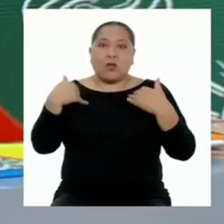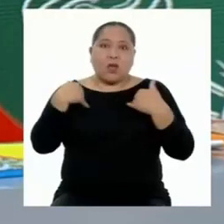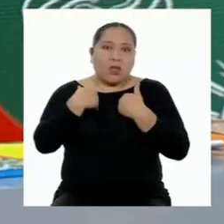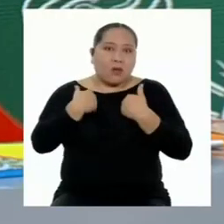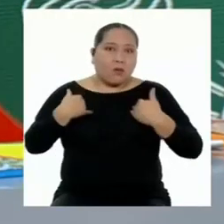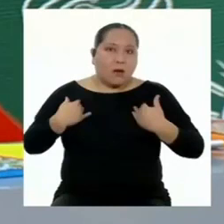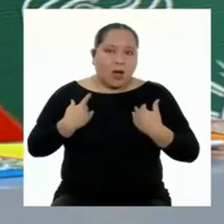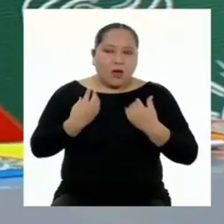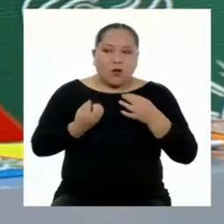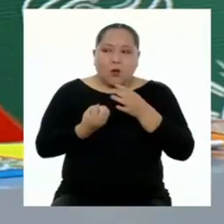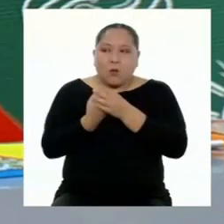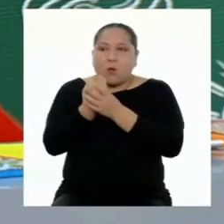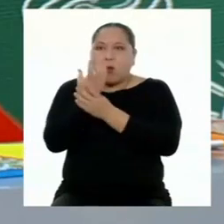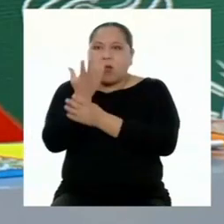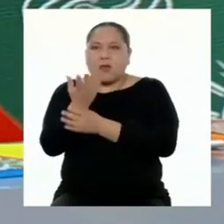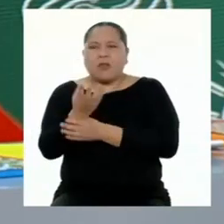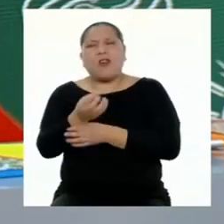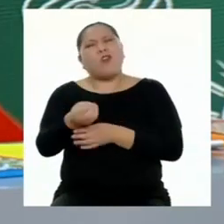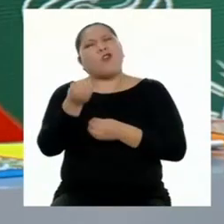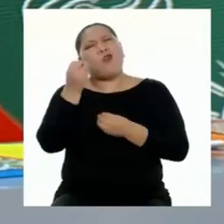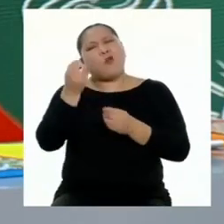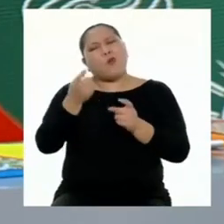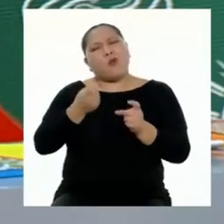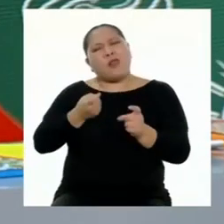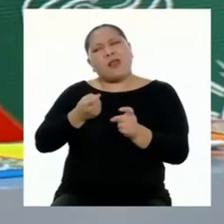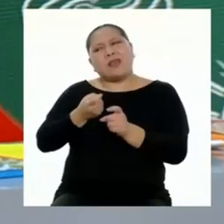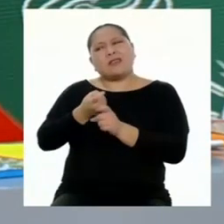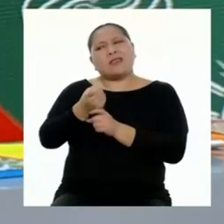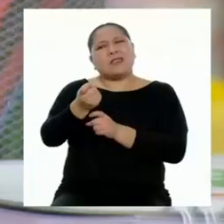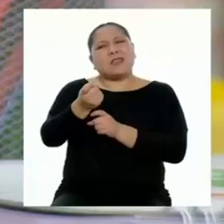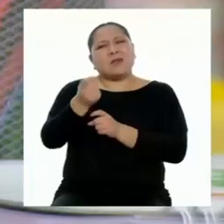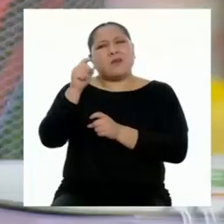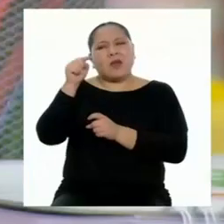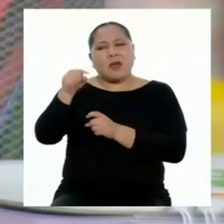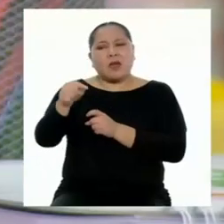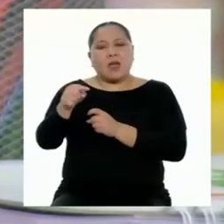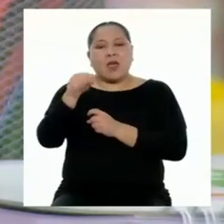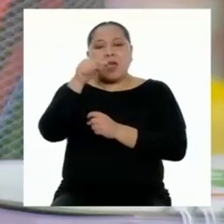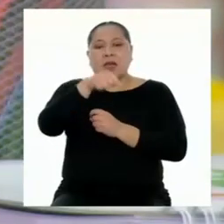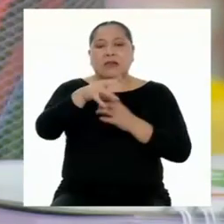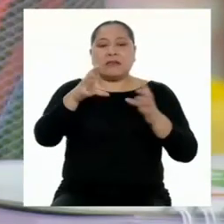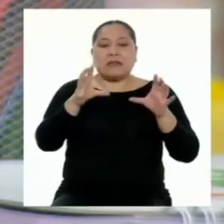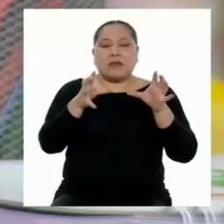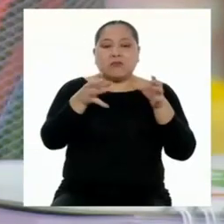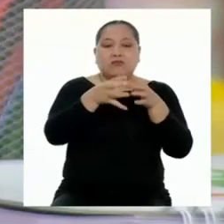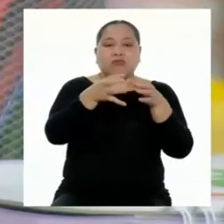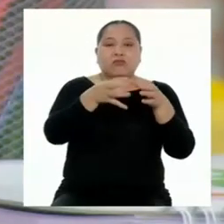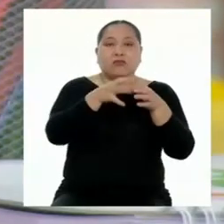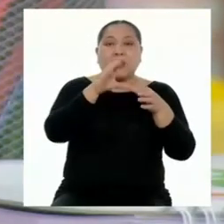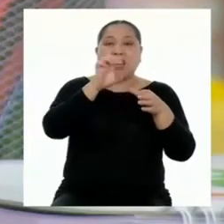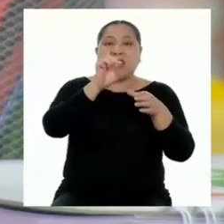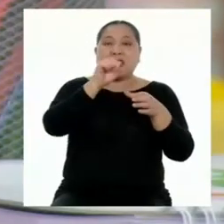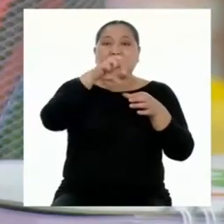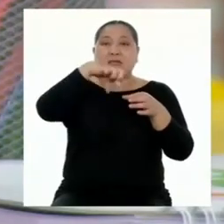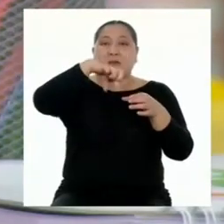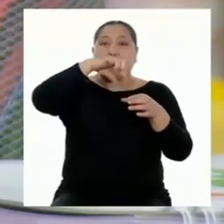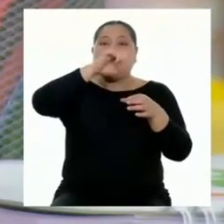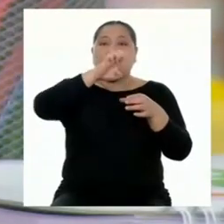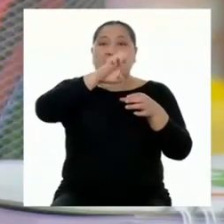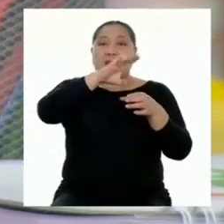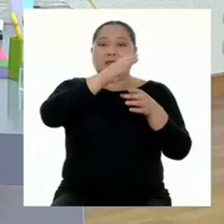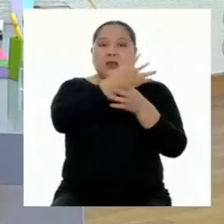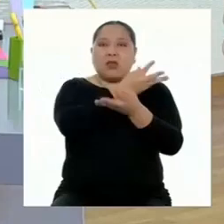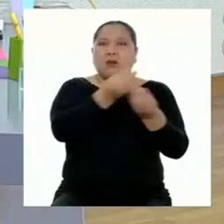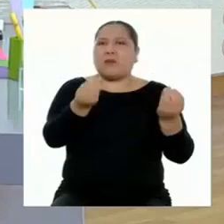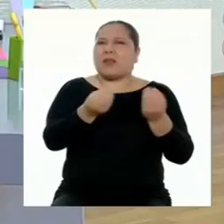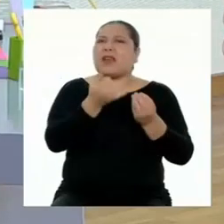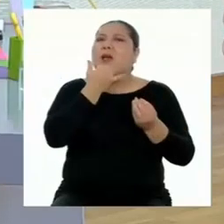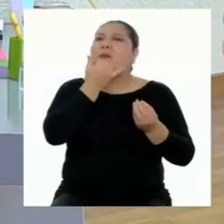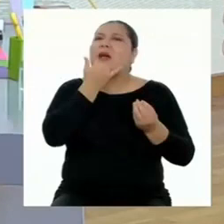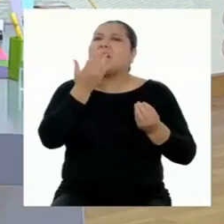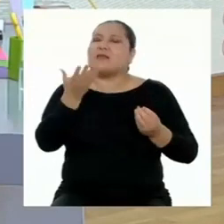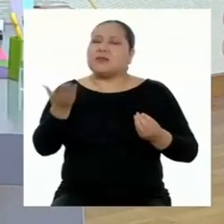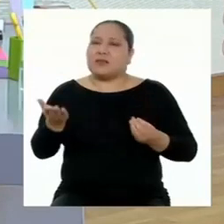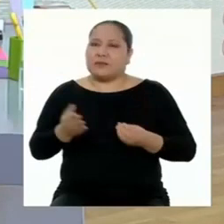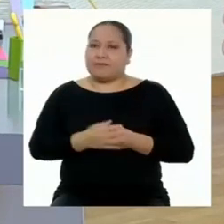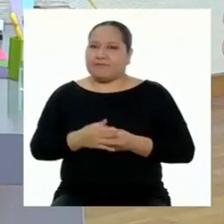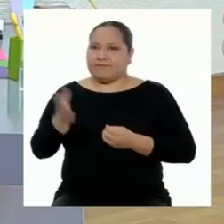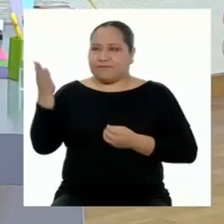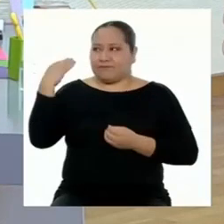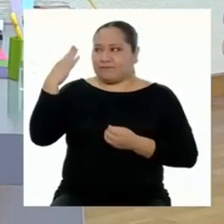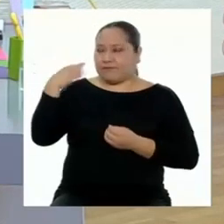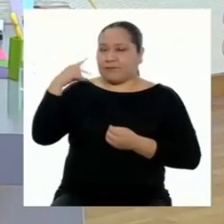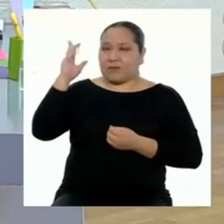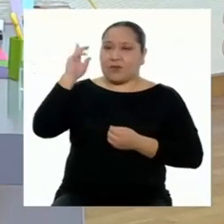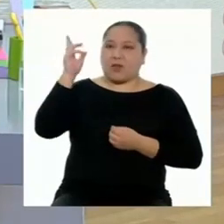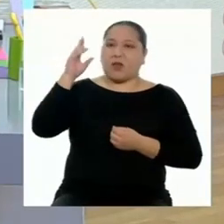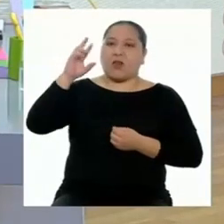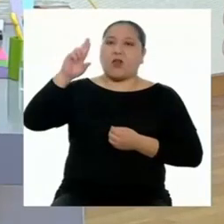¿Cómo creen que nos afecta la desaparición de una especie? Creo que le podemos preguntar a la profesora sobre el tema. Vamos a llamar a la